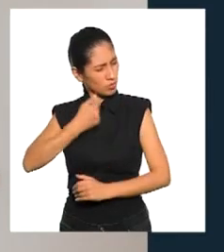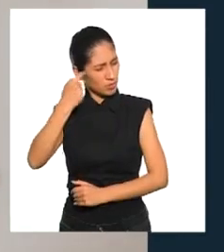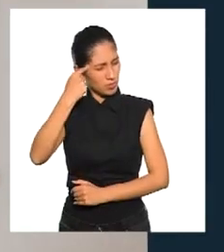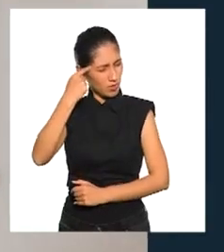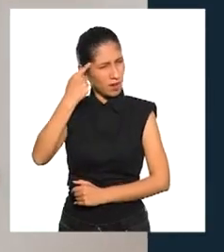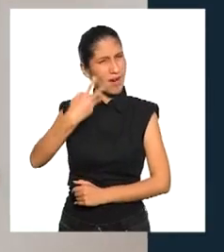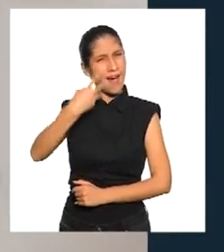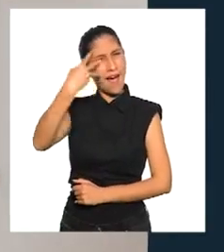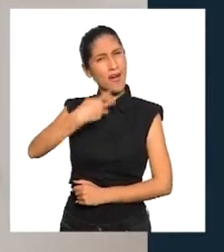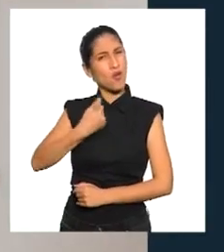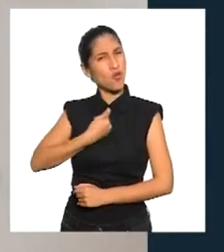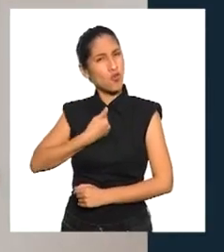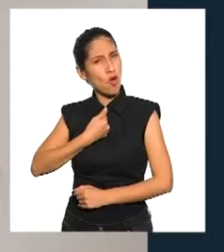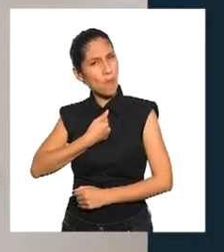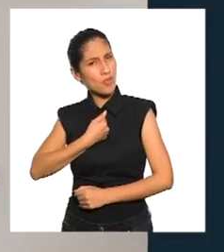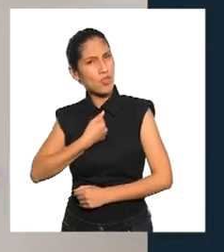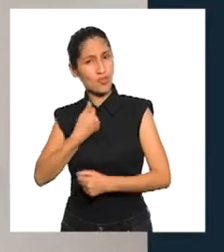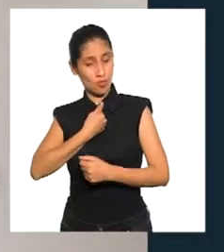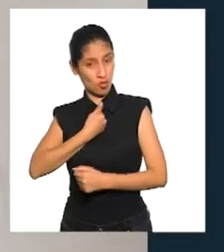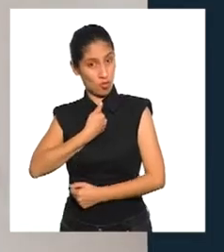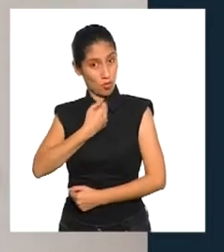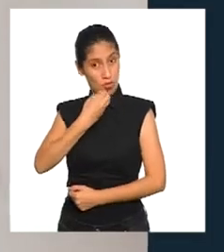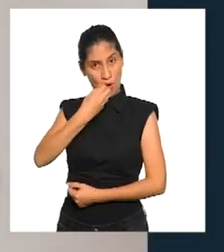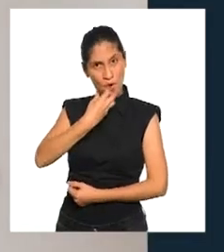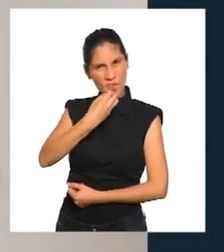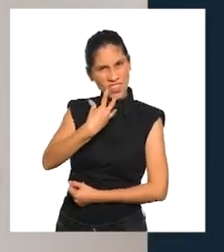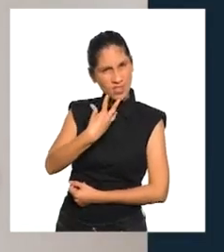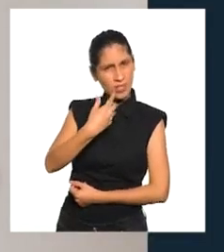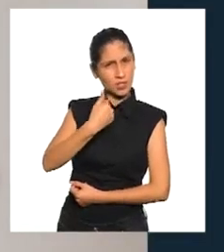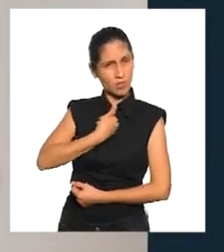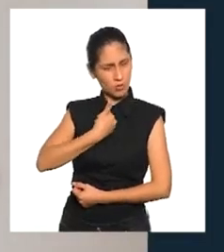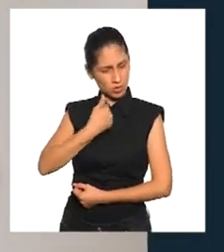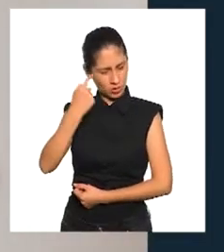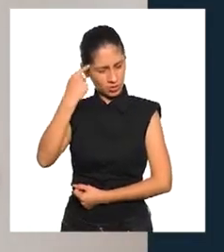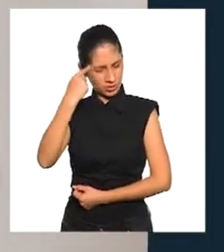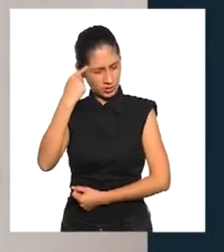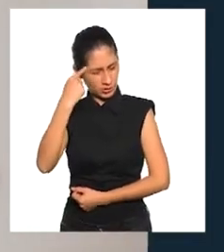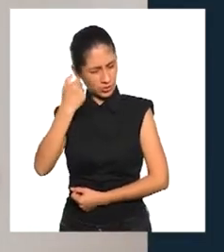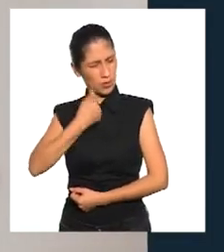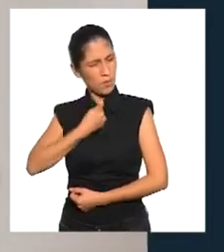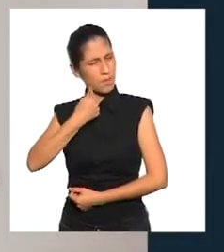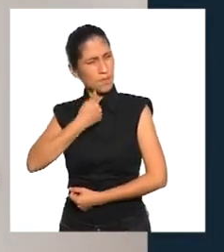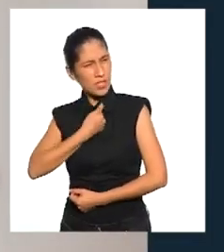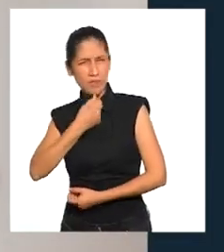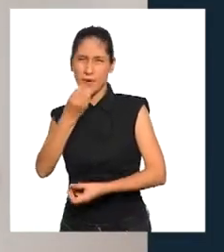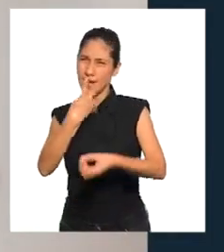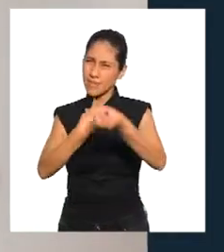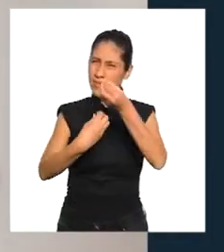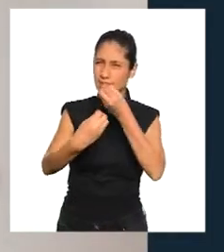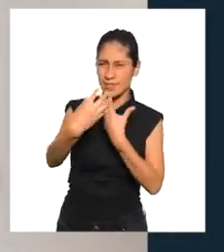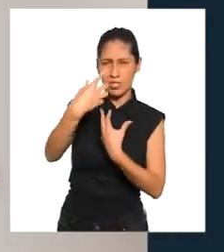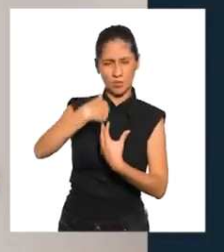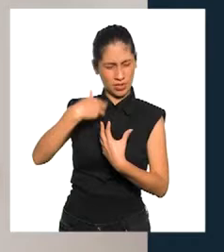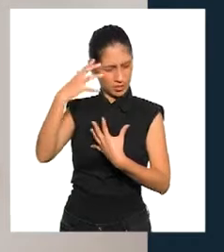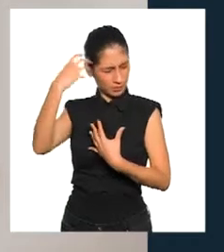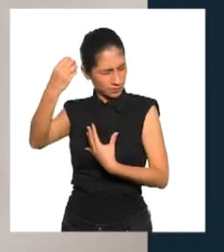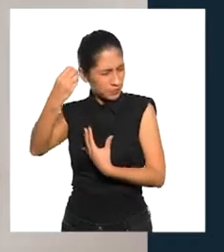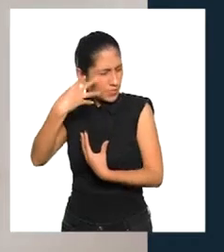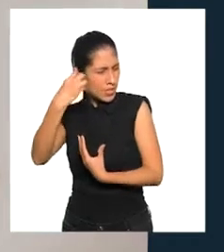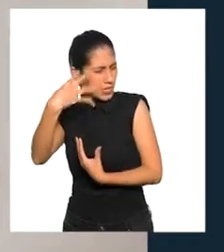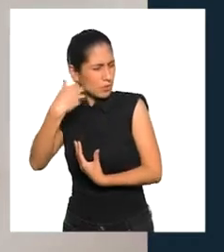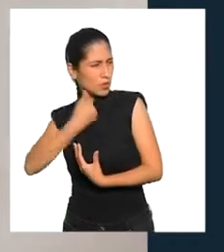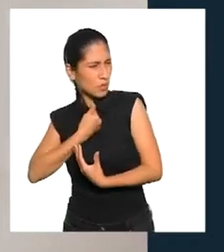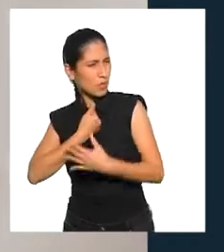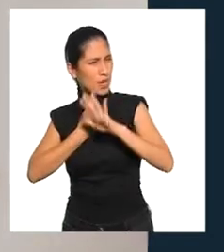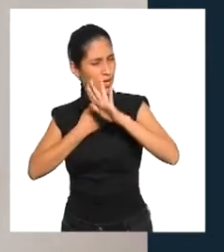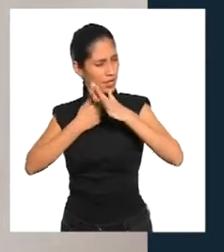internamente. ¿Cómo es hablarnos internamente? El que yo me empiece a hablar a mí mismo y debatir dentro de mí mismo.